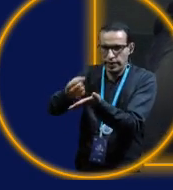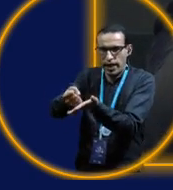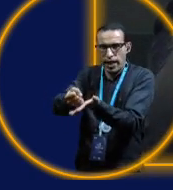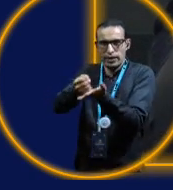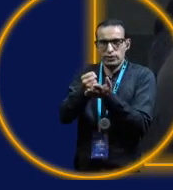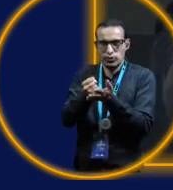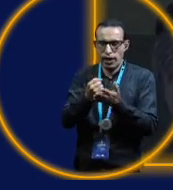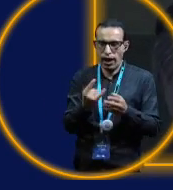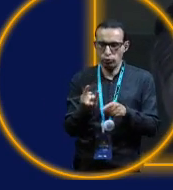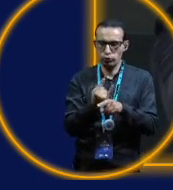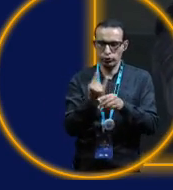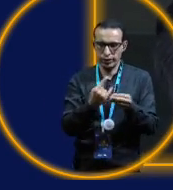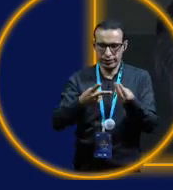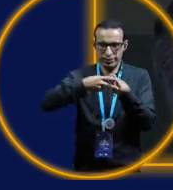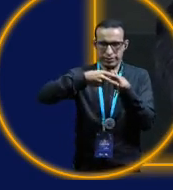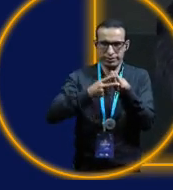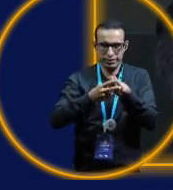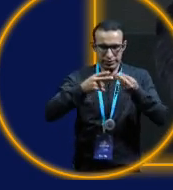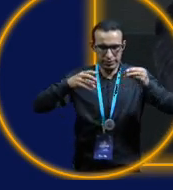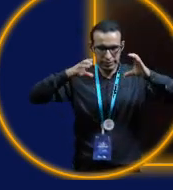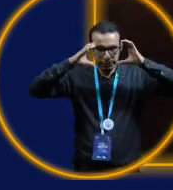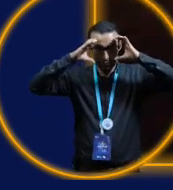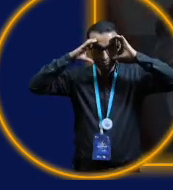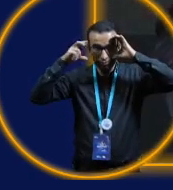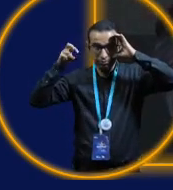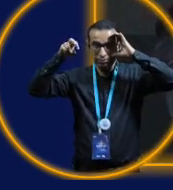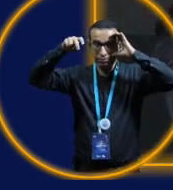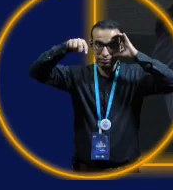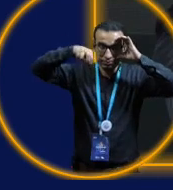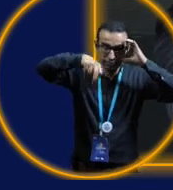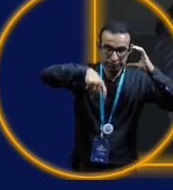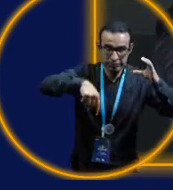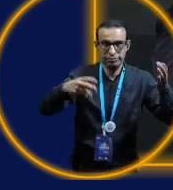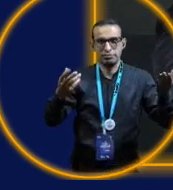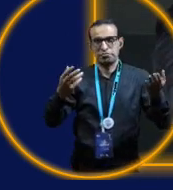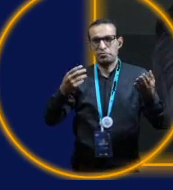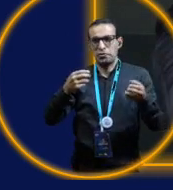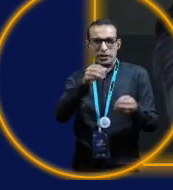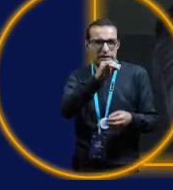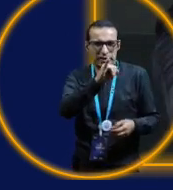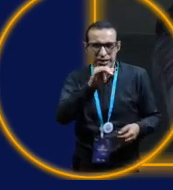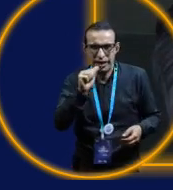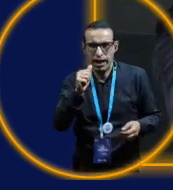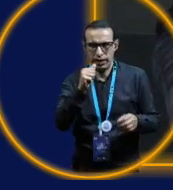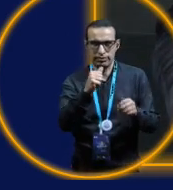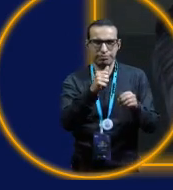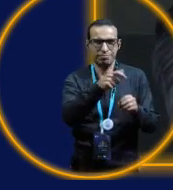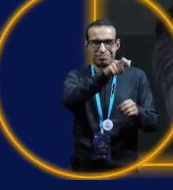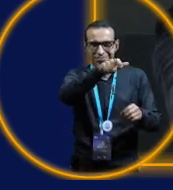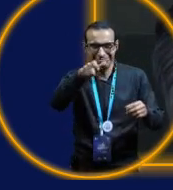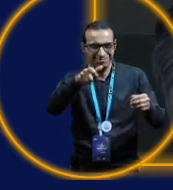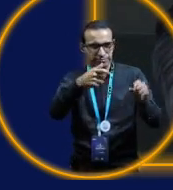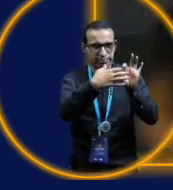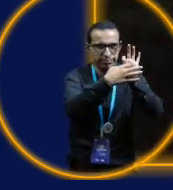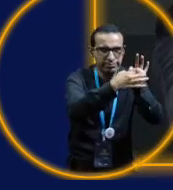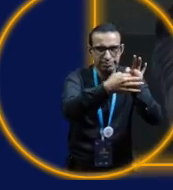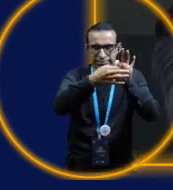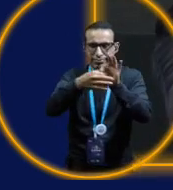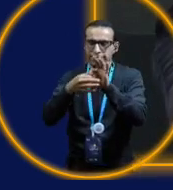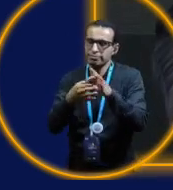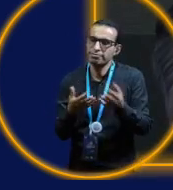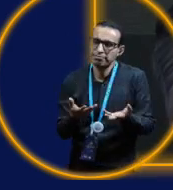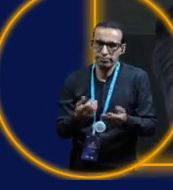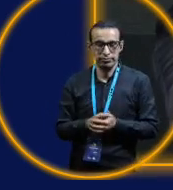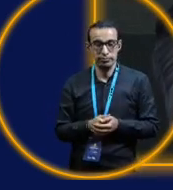metaverso la nueva experiencia para realmente conectarte con tu audiencia Bueno si hay muchas herramientas interesantes